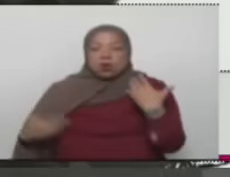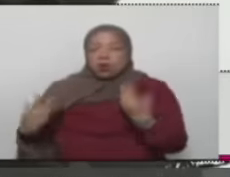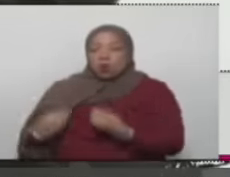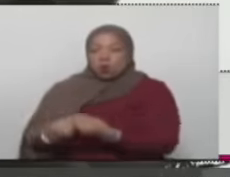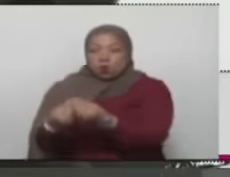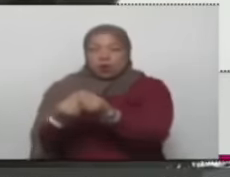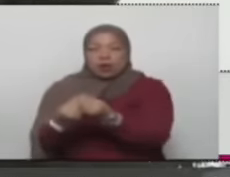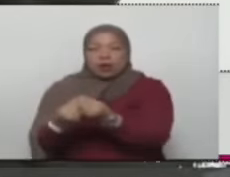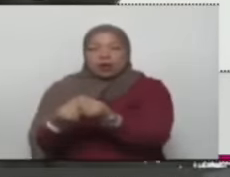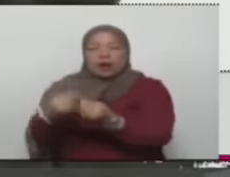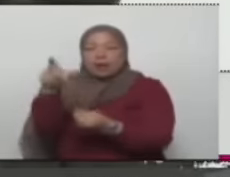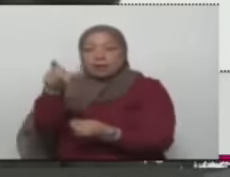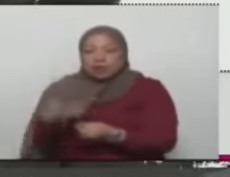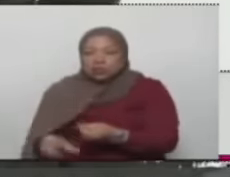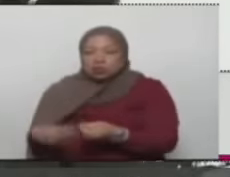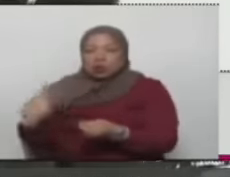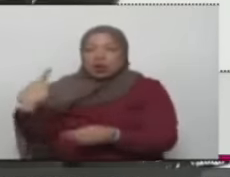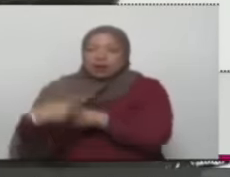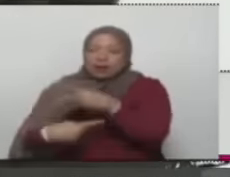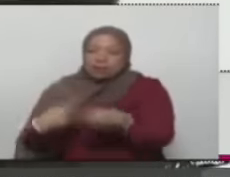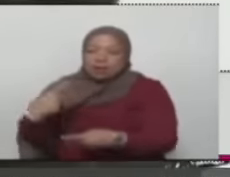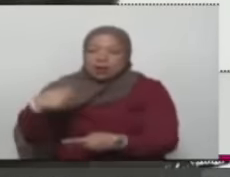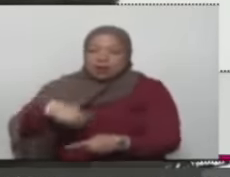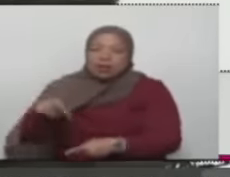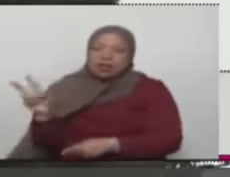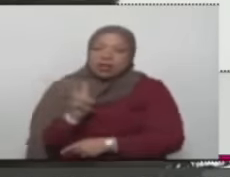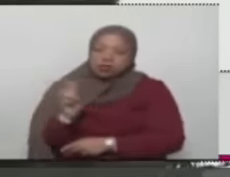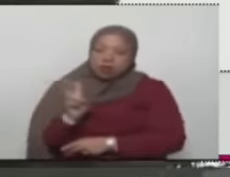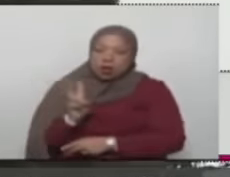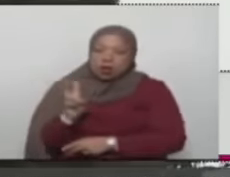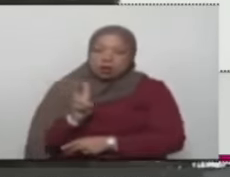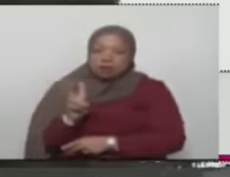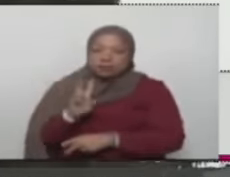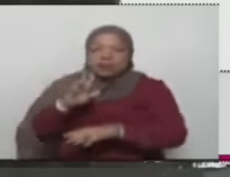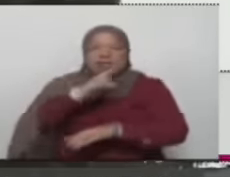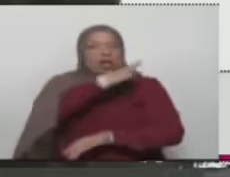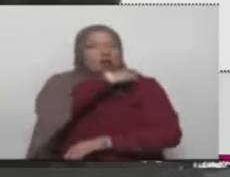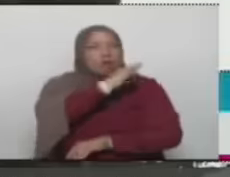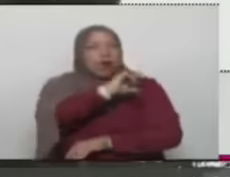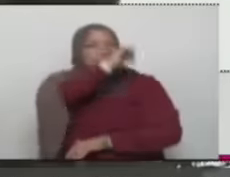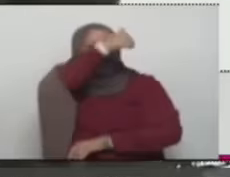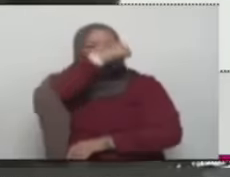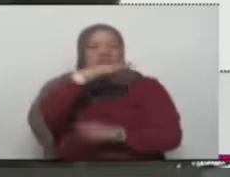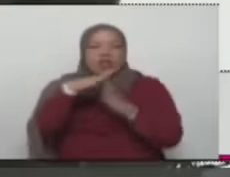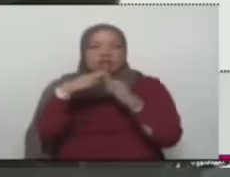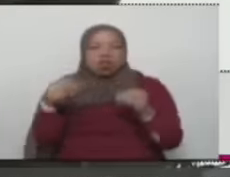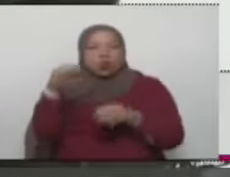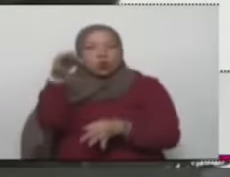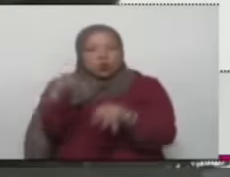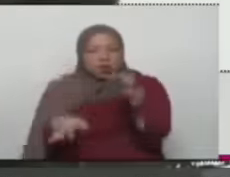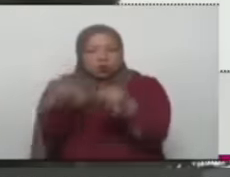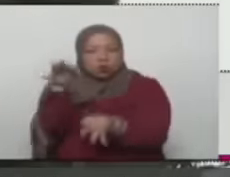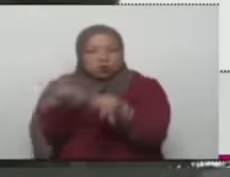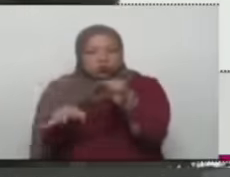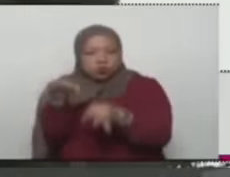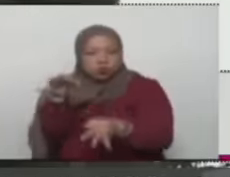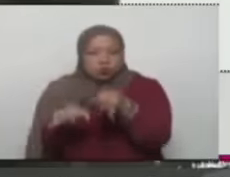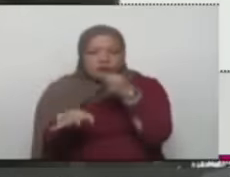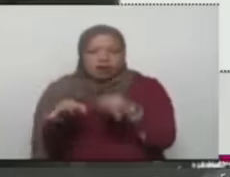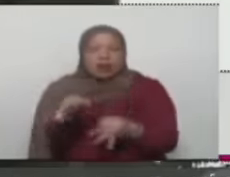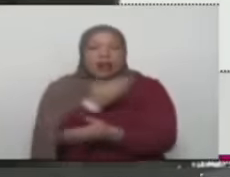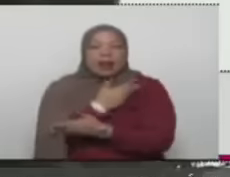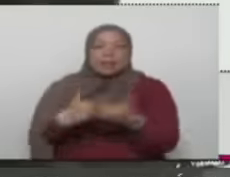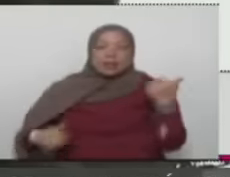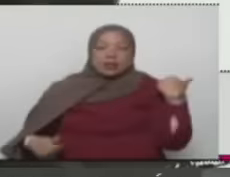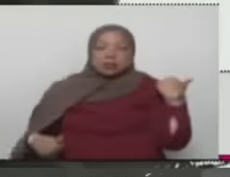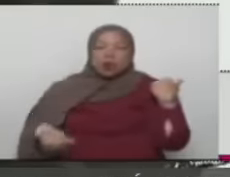General de la República. Hay que decir que en su condición de presidente, la